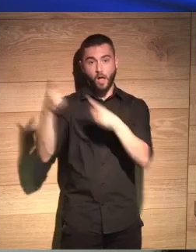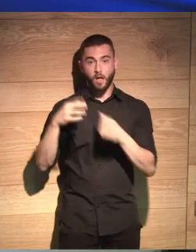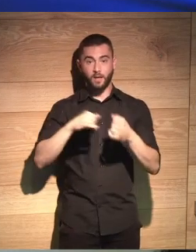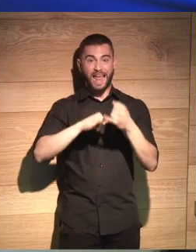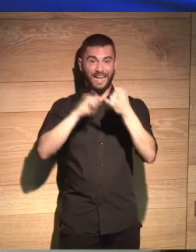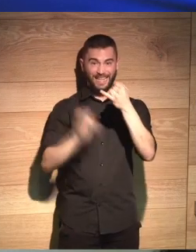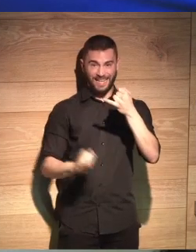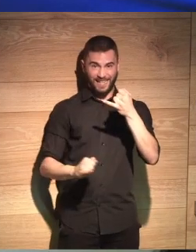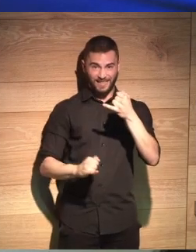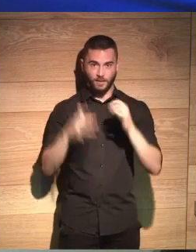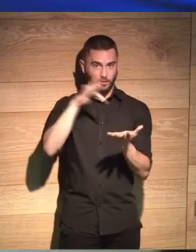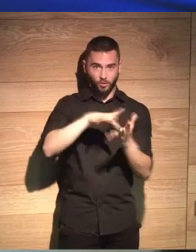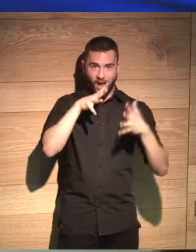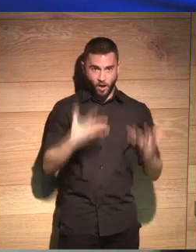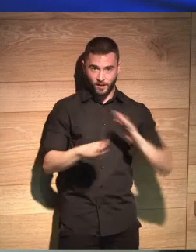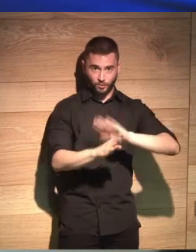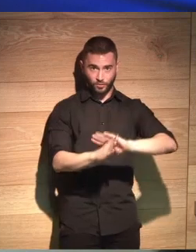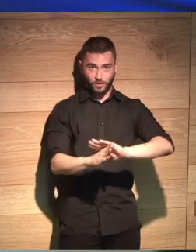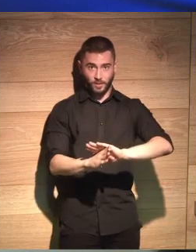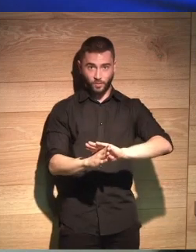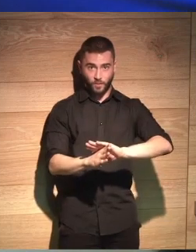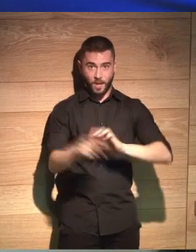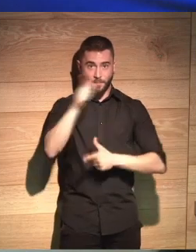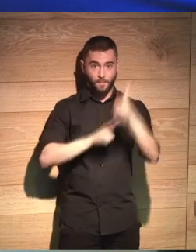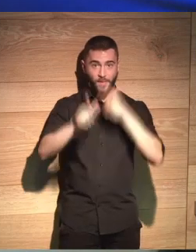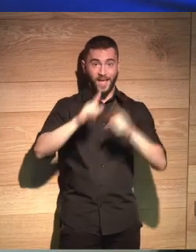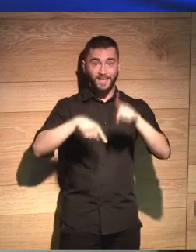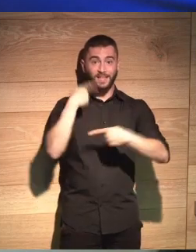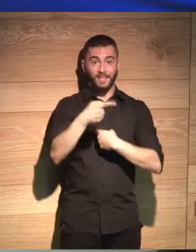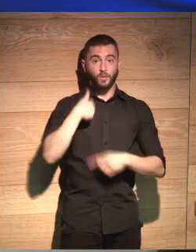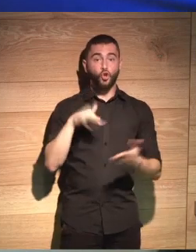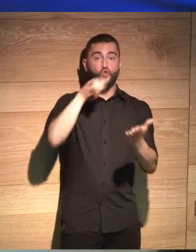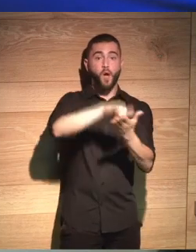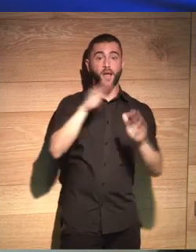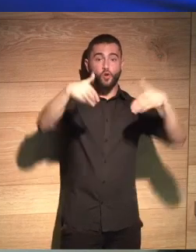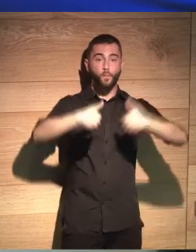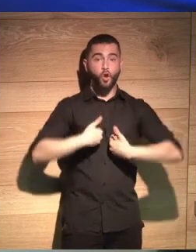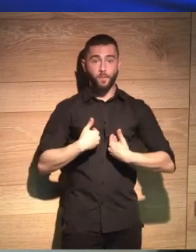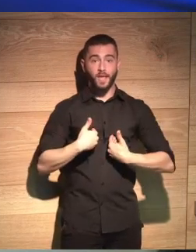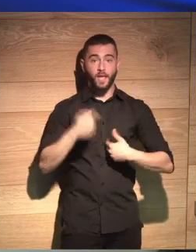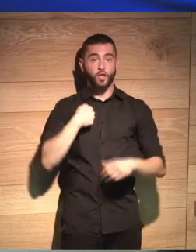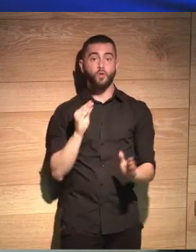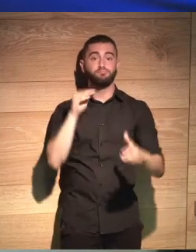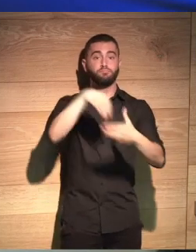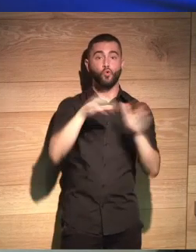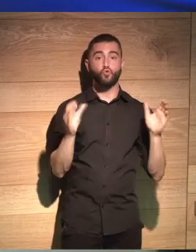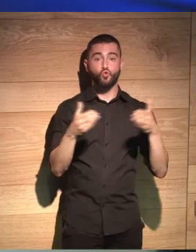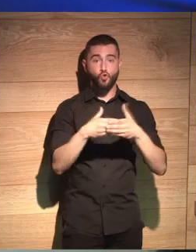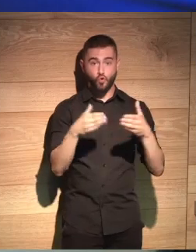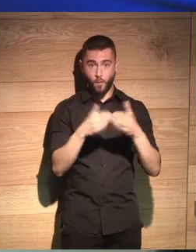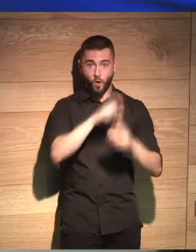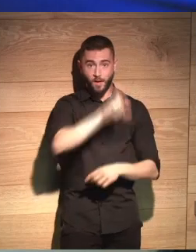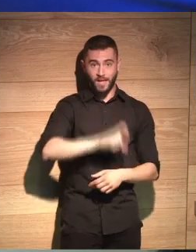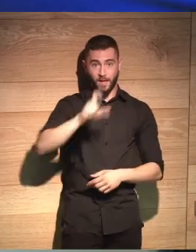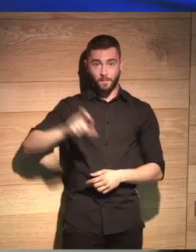sigue hoy en día ocurriendo, después de ese viaje yo volví a Nueva York y me integré a un grupo de personas en